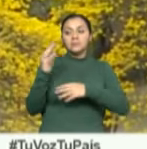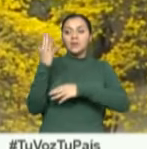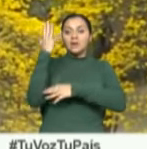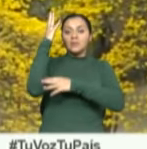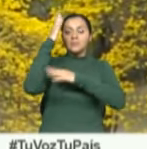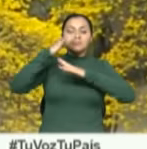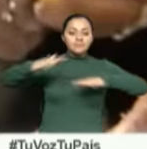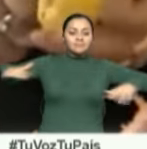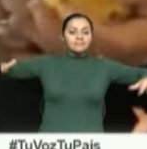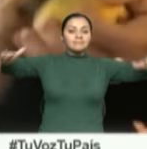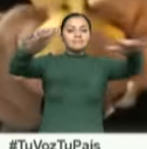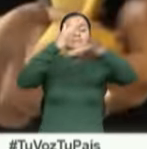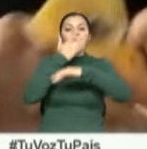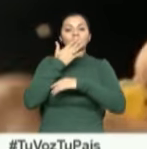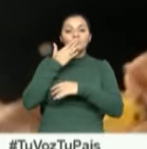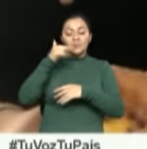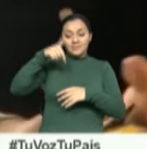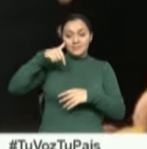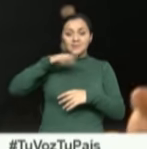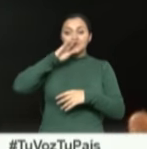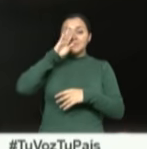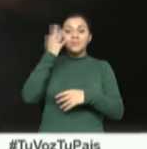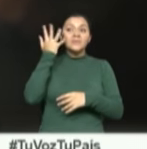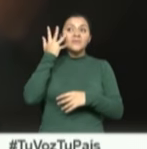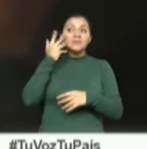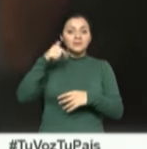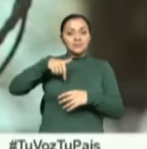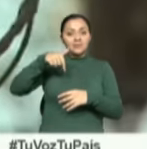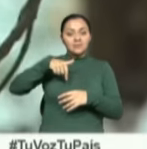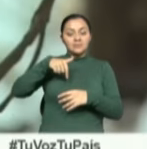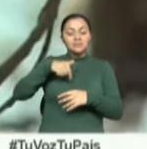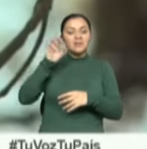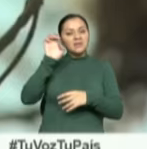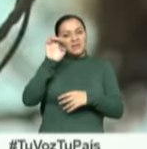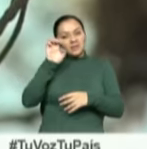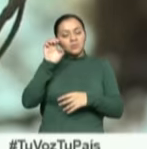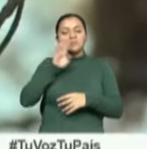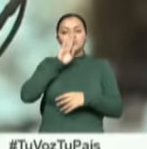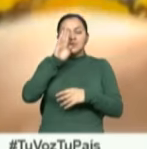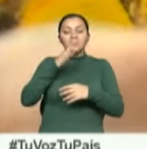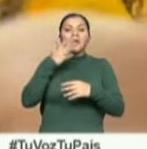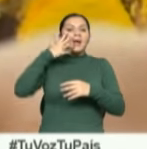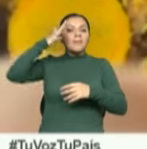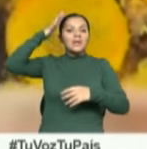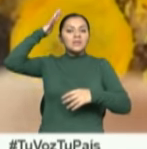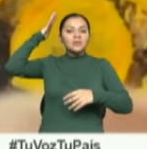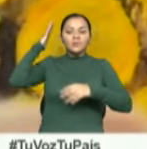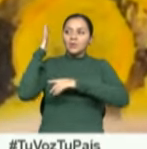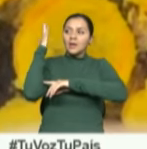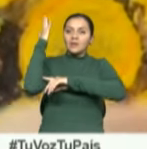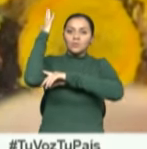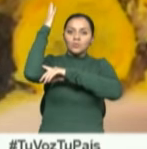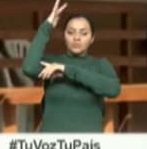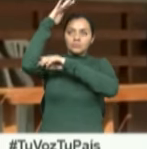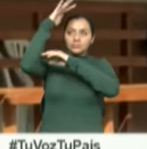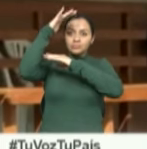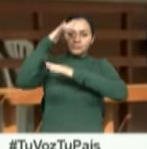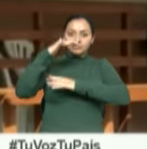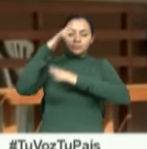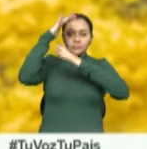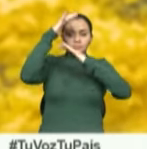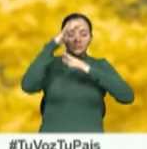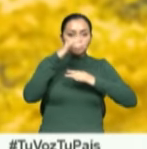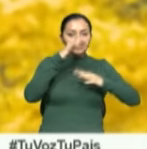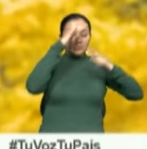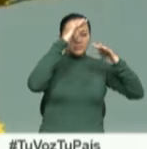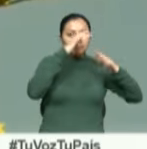guayacanes. En esta época del año, el paisaje se pinta de color amarillo. De acuerdo al Ministerio de Turismo, este fenómeno alcanza